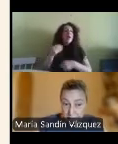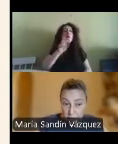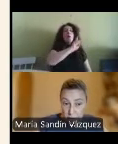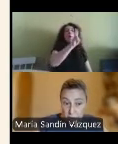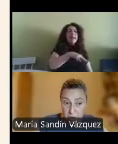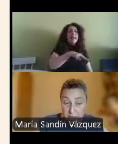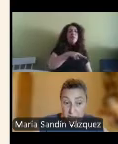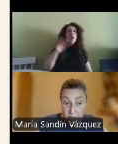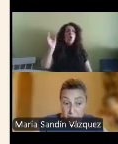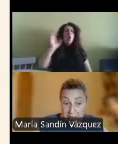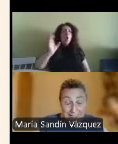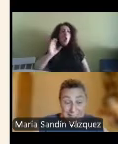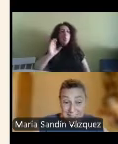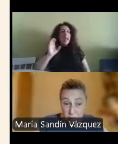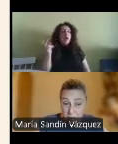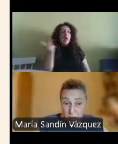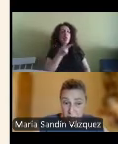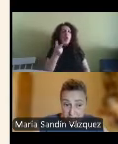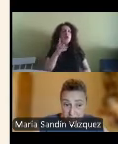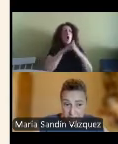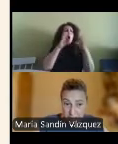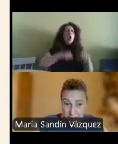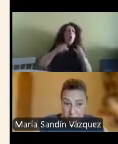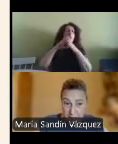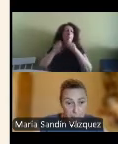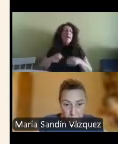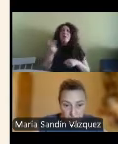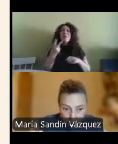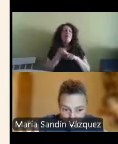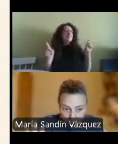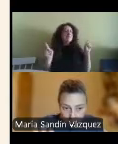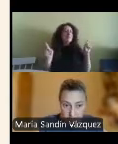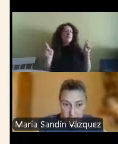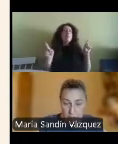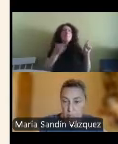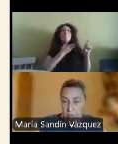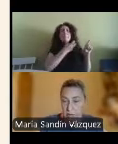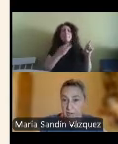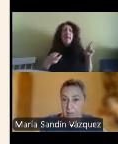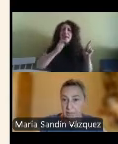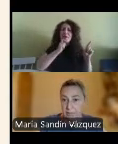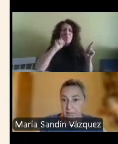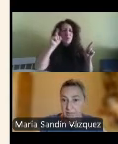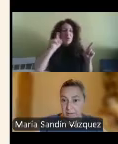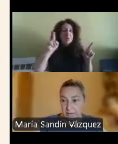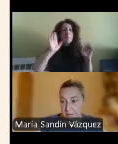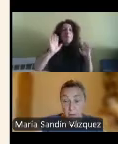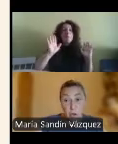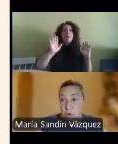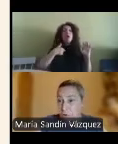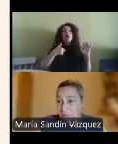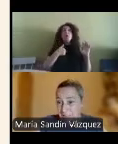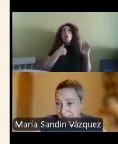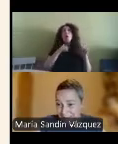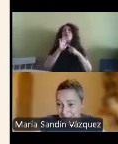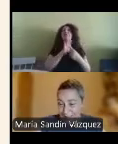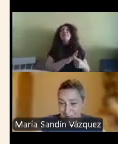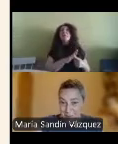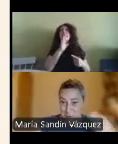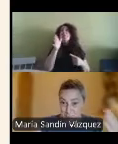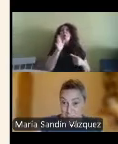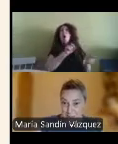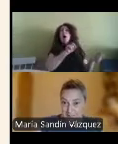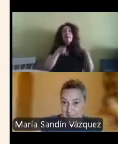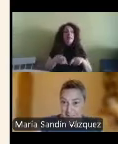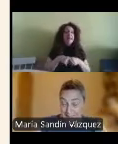sea, que tienen diferentes convenios y tal, entonces es algo que se nos escapa, pero no veo ninguna discriminación por ser pacientes migrantes. Es decir, no tienen ni